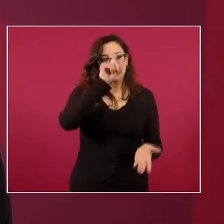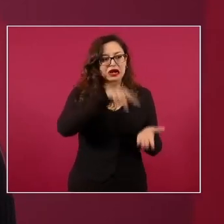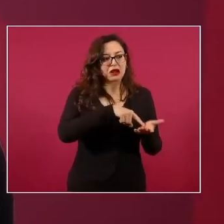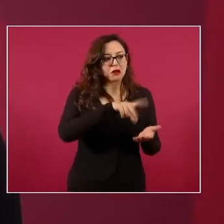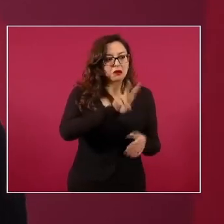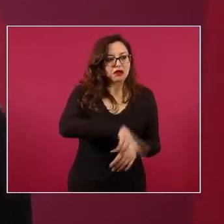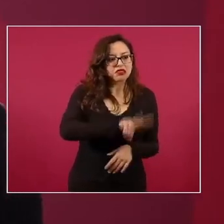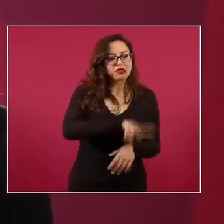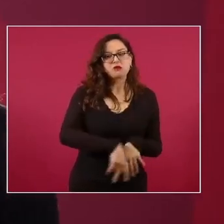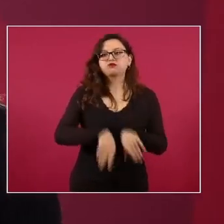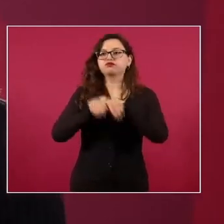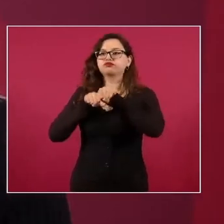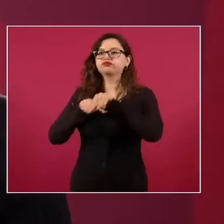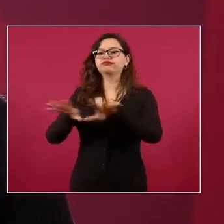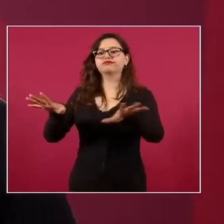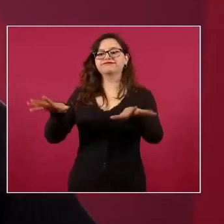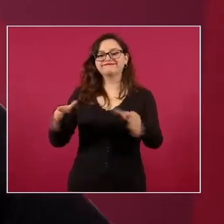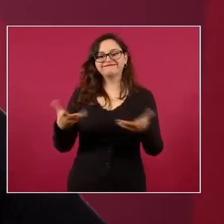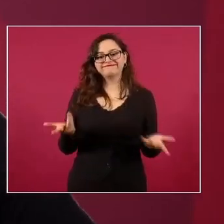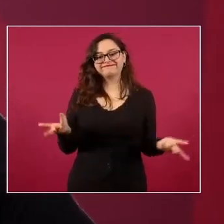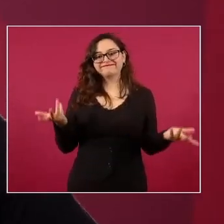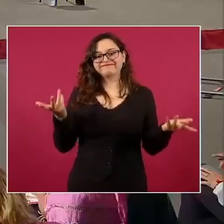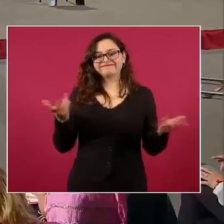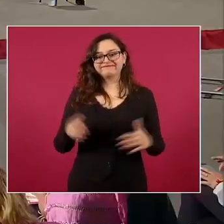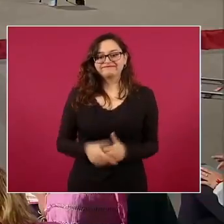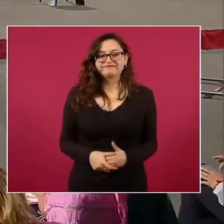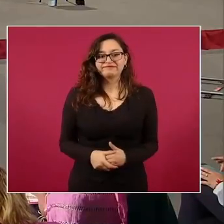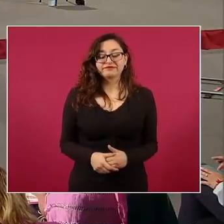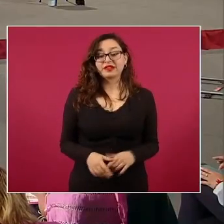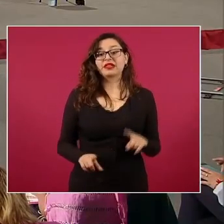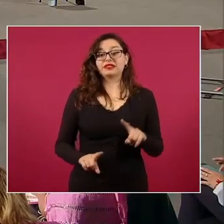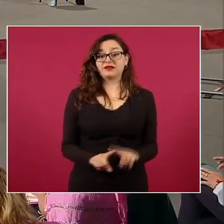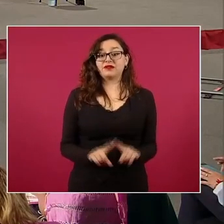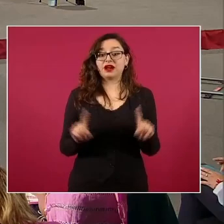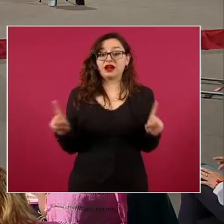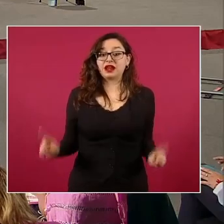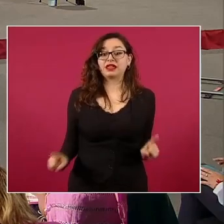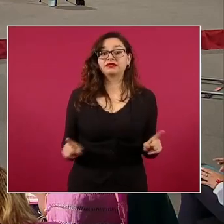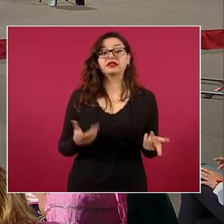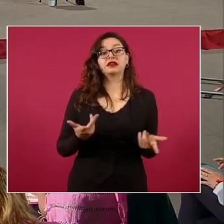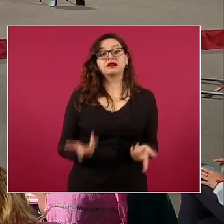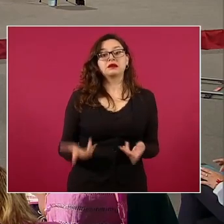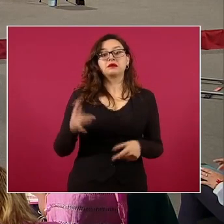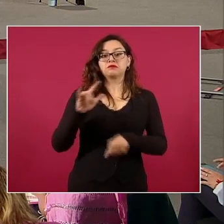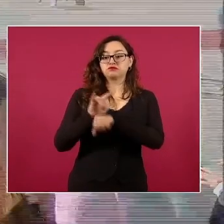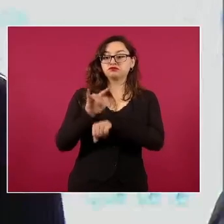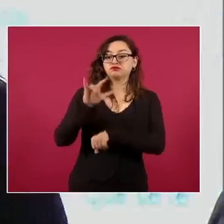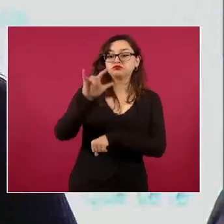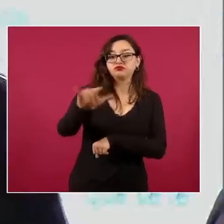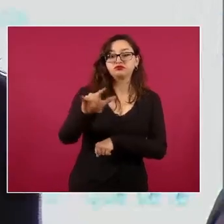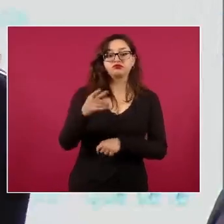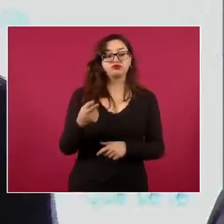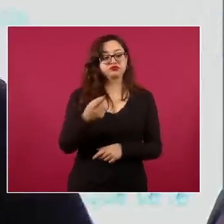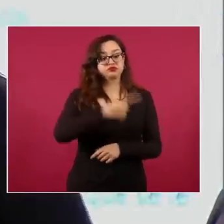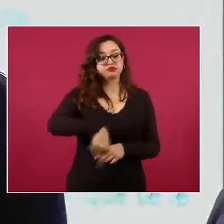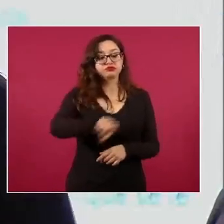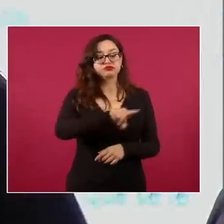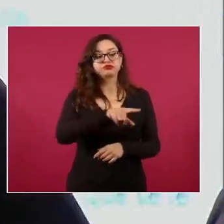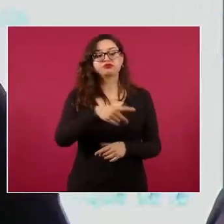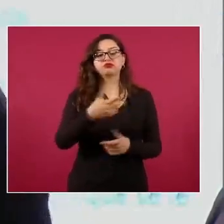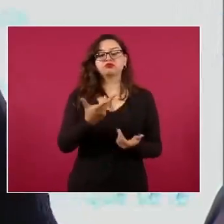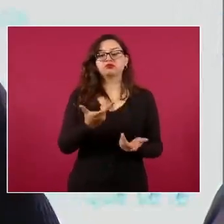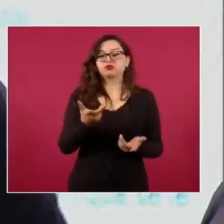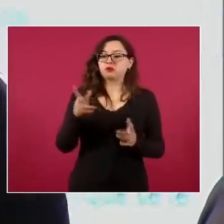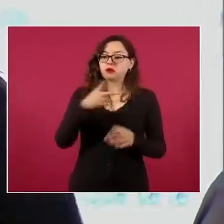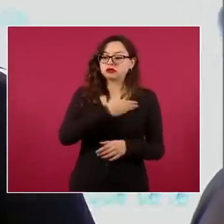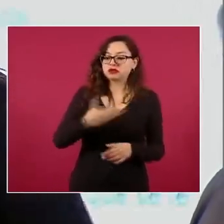En cambio, cuando al presidente lo vitorean los pasajeros, los medios guardan silencio,